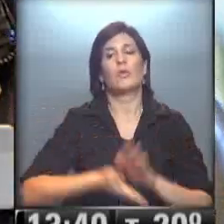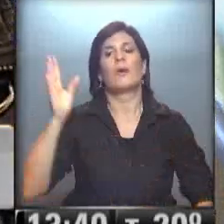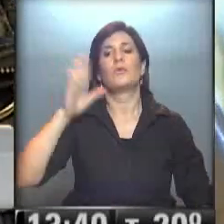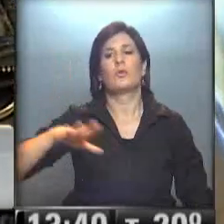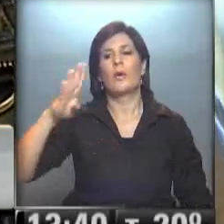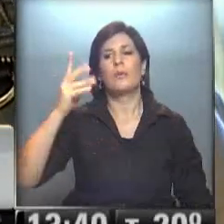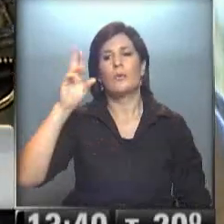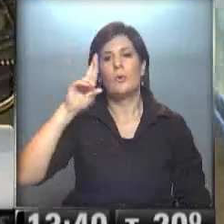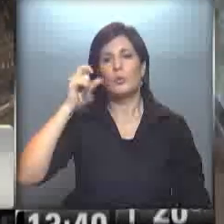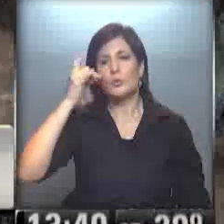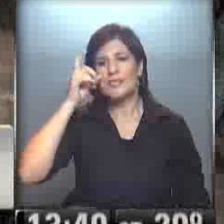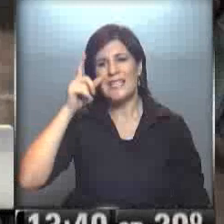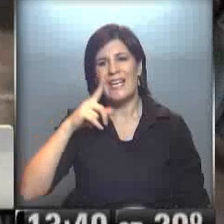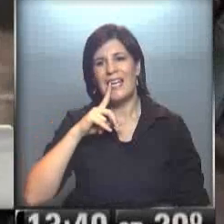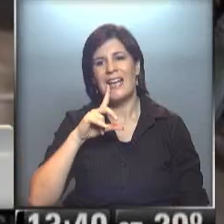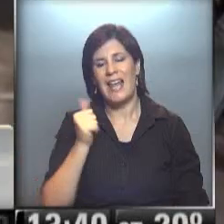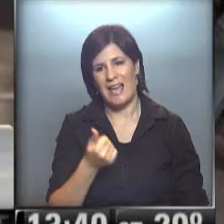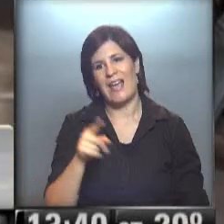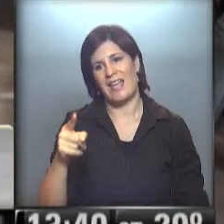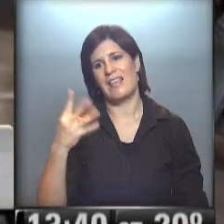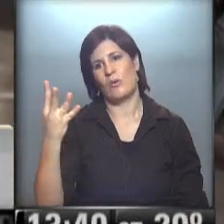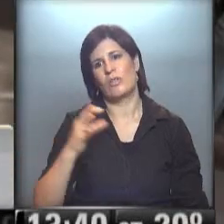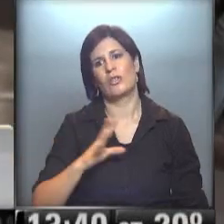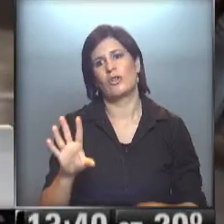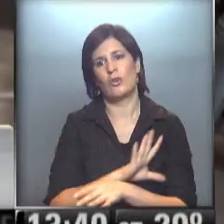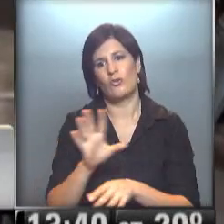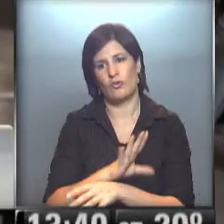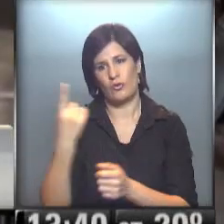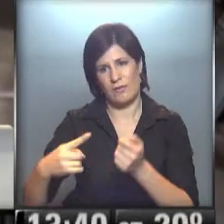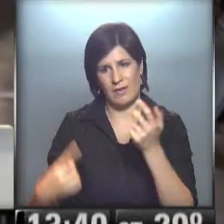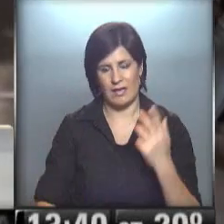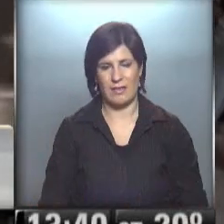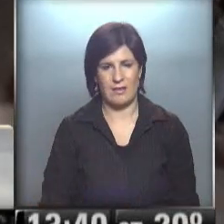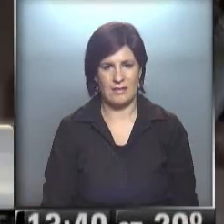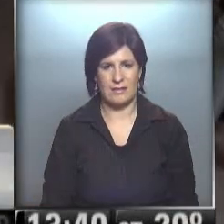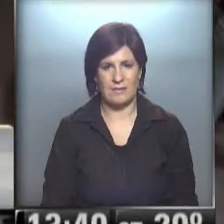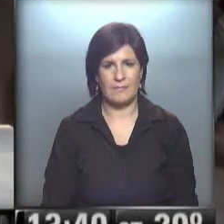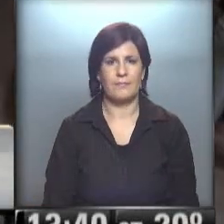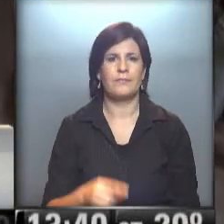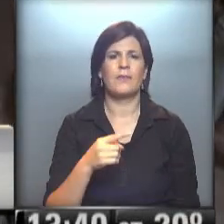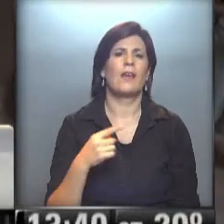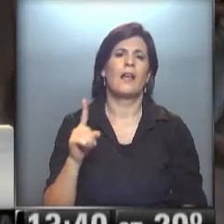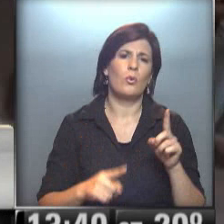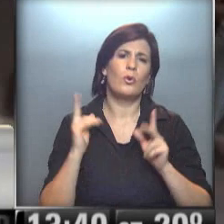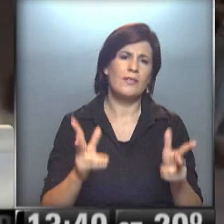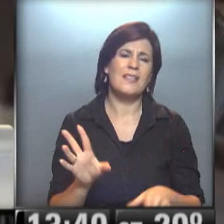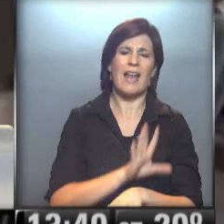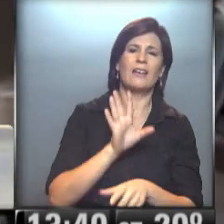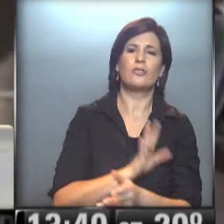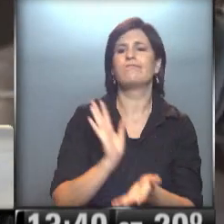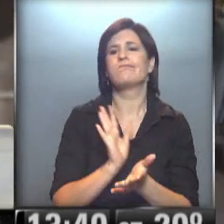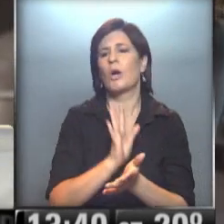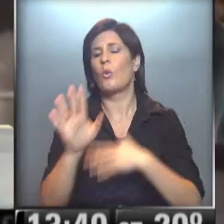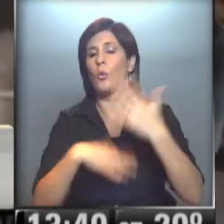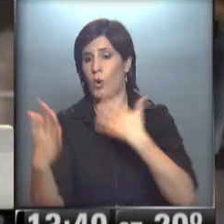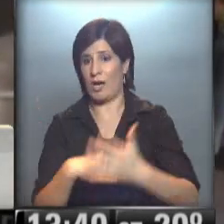funciones ahí al kunsten festival dicen muchas veces que el arte de actuar tiene mucho que ver con jugar jugas